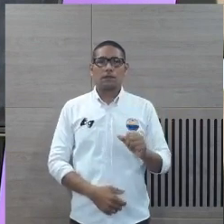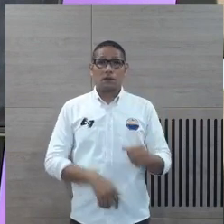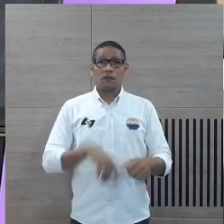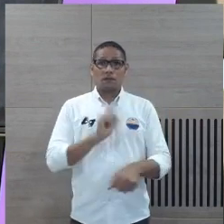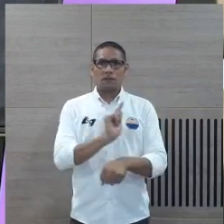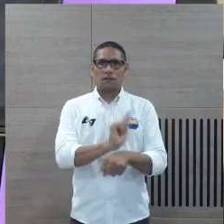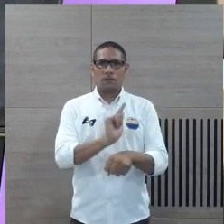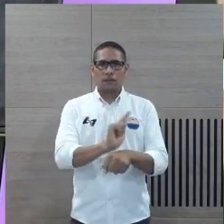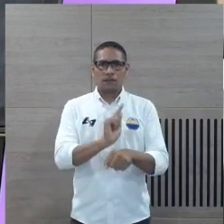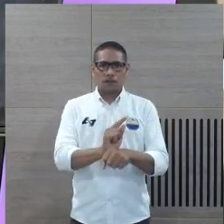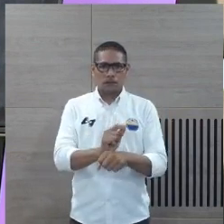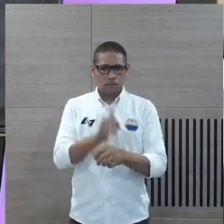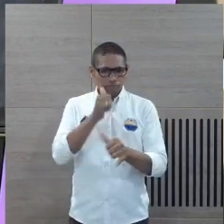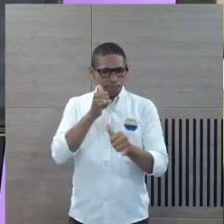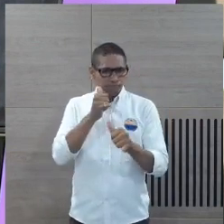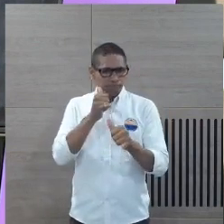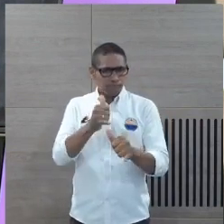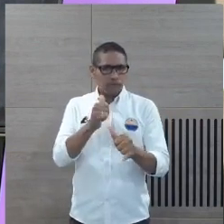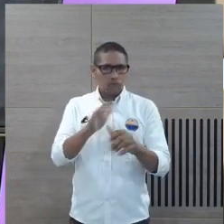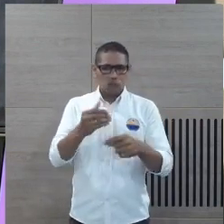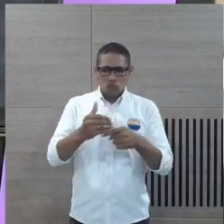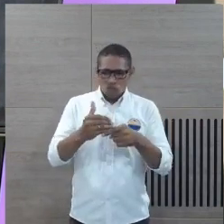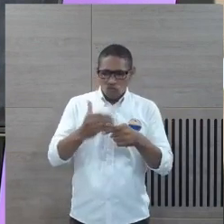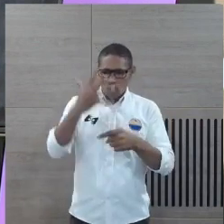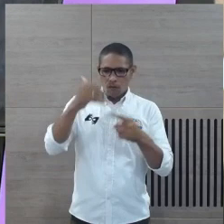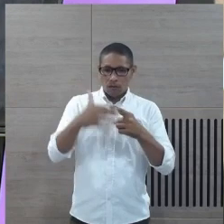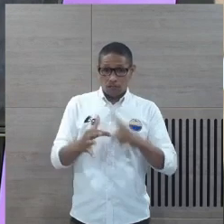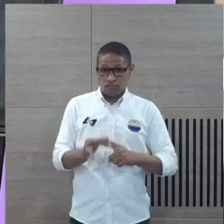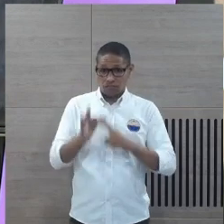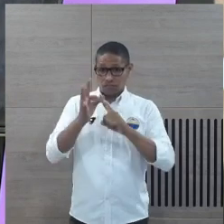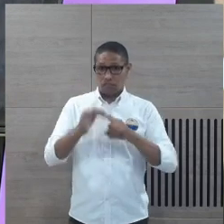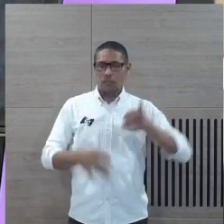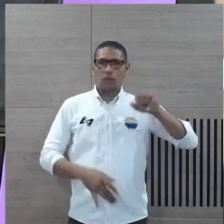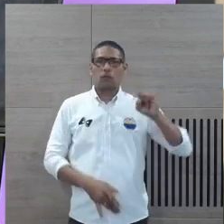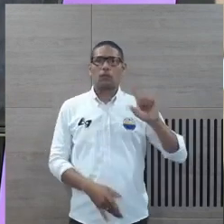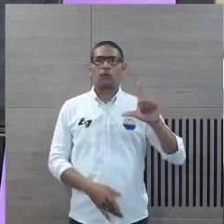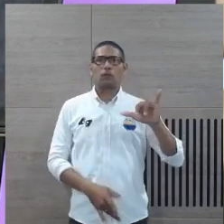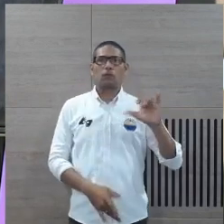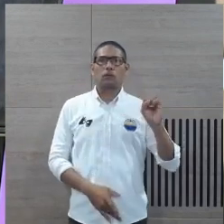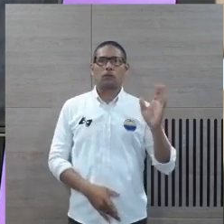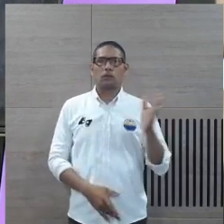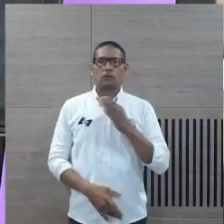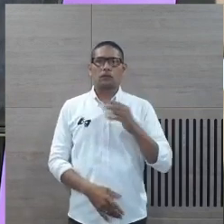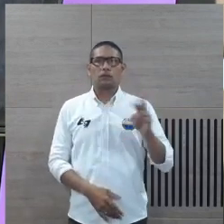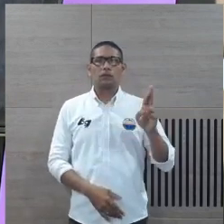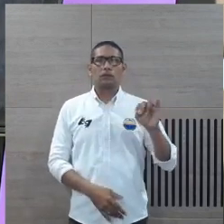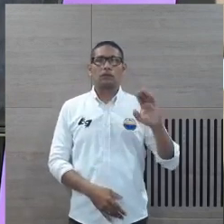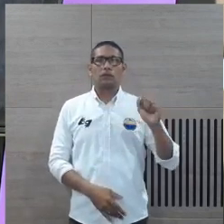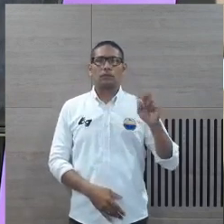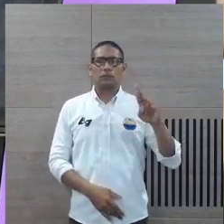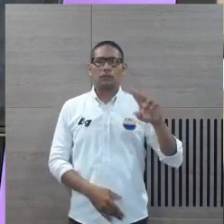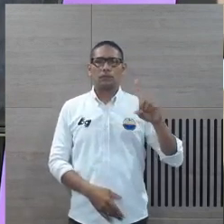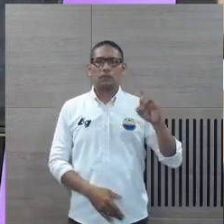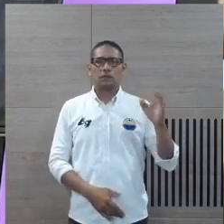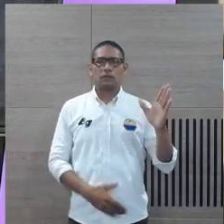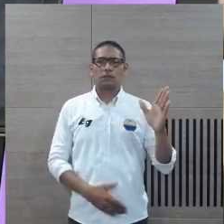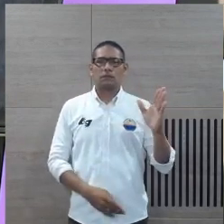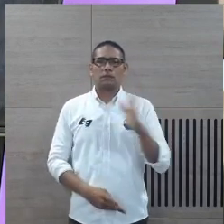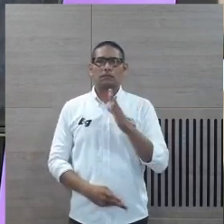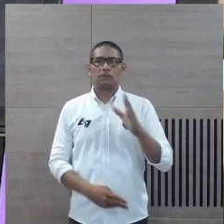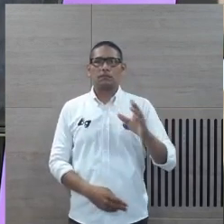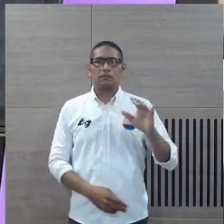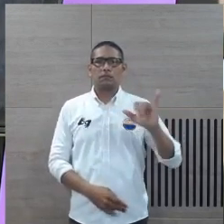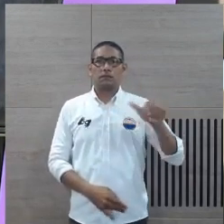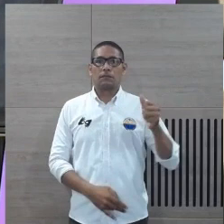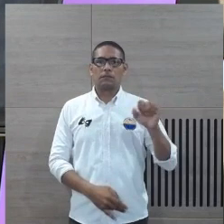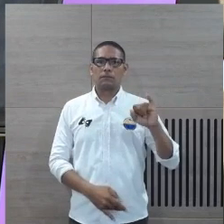Julio José Pernet Retamoso. Ricardo Alfredo Posada Ariza. Yair Enrique Villarreal Sandoval. Jorge Luis